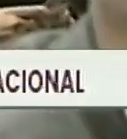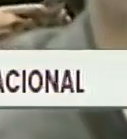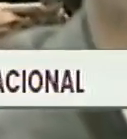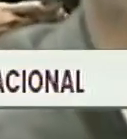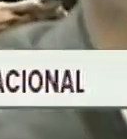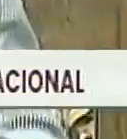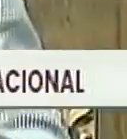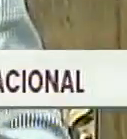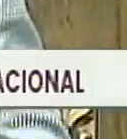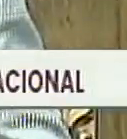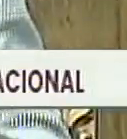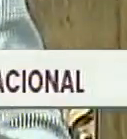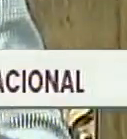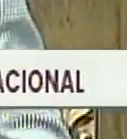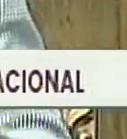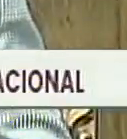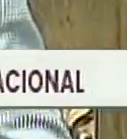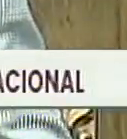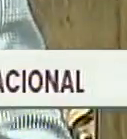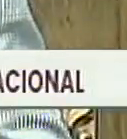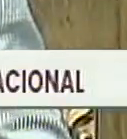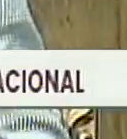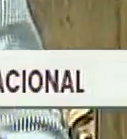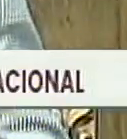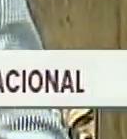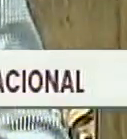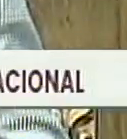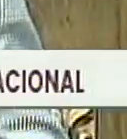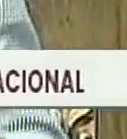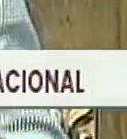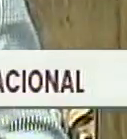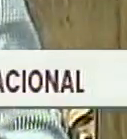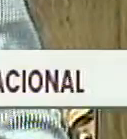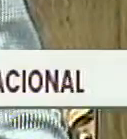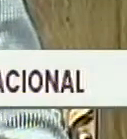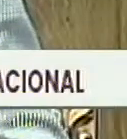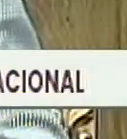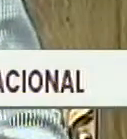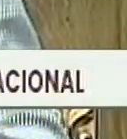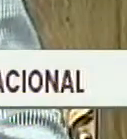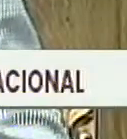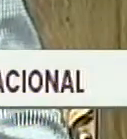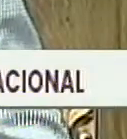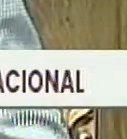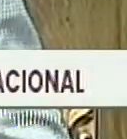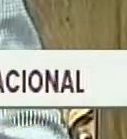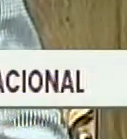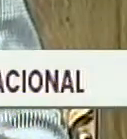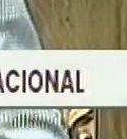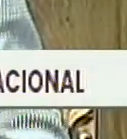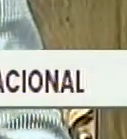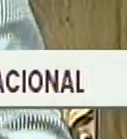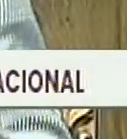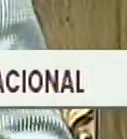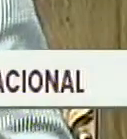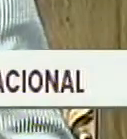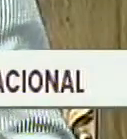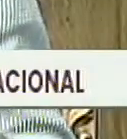Asamblea Nacional. Nosotros presentamos una lista de 13 ciudadanos que esperemos,